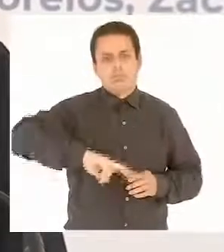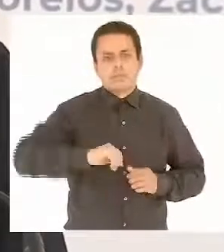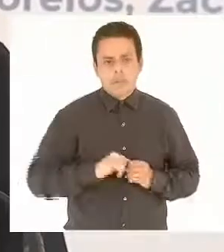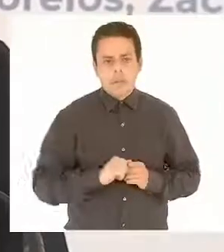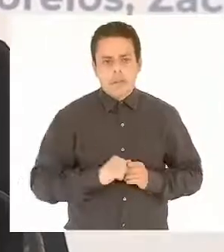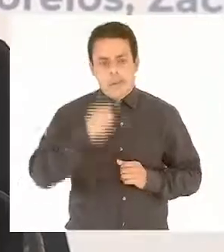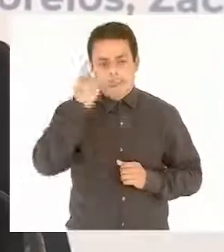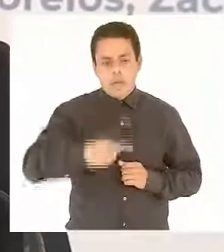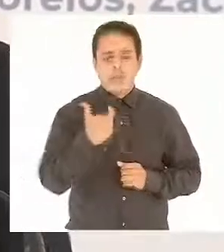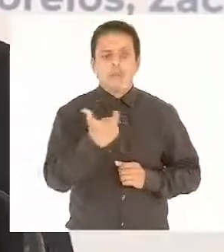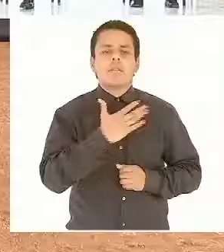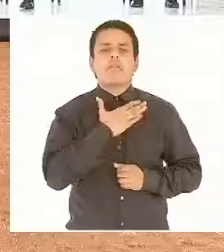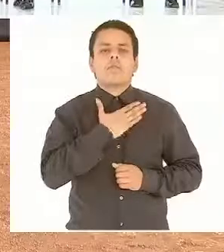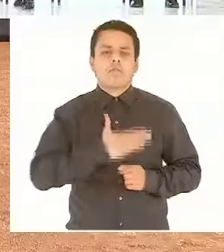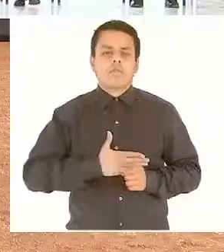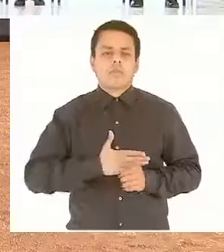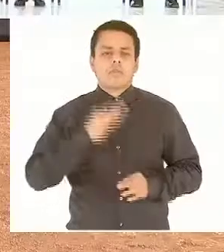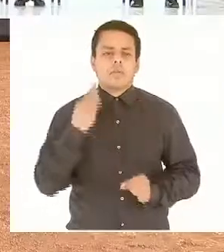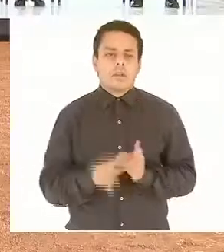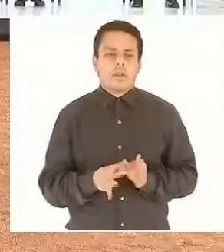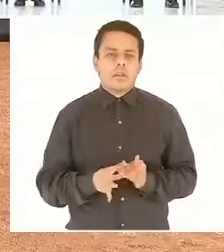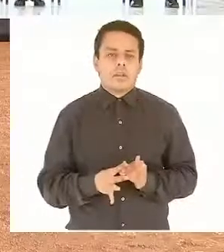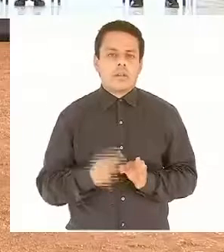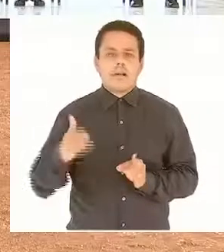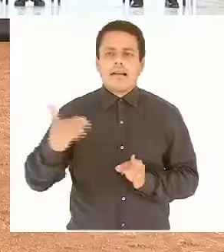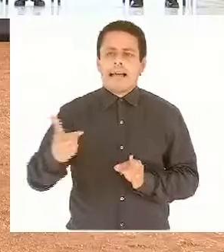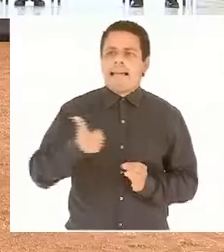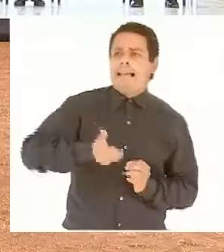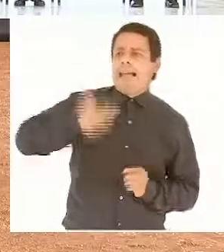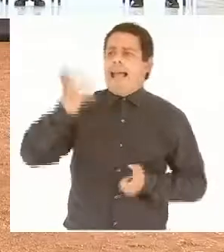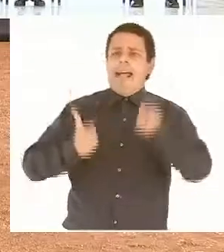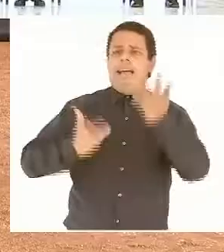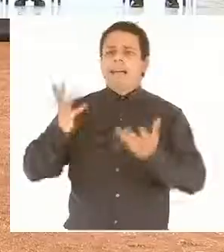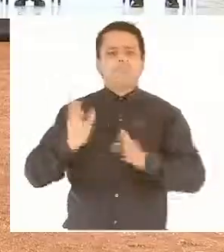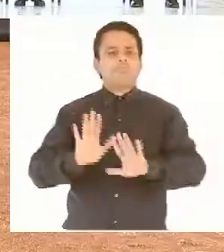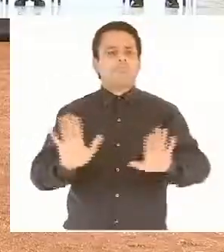siempre precios justos y que no haya gasolinazos.